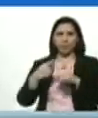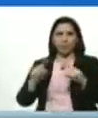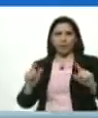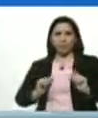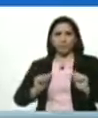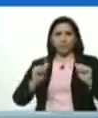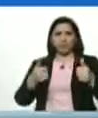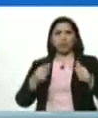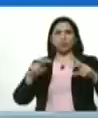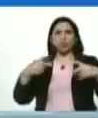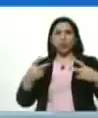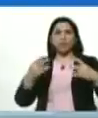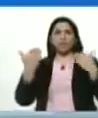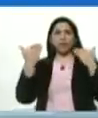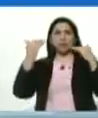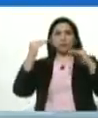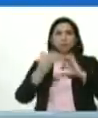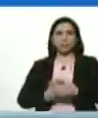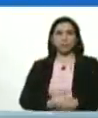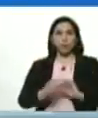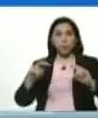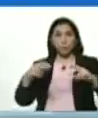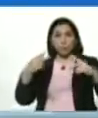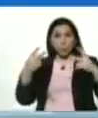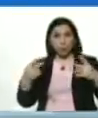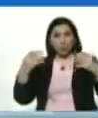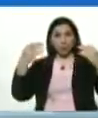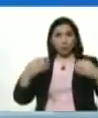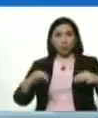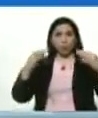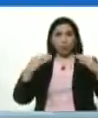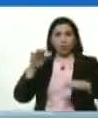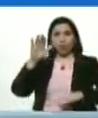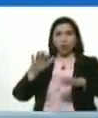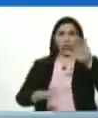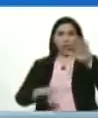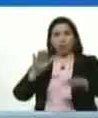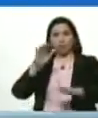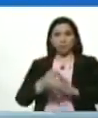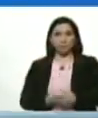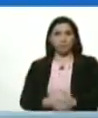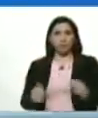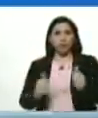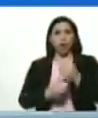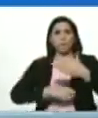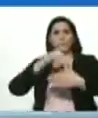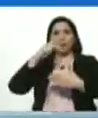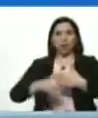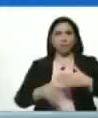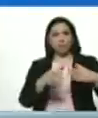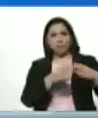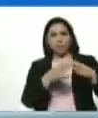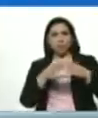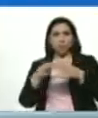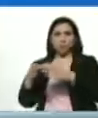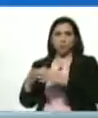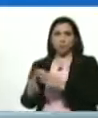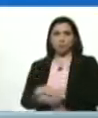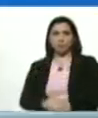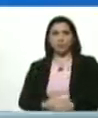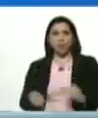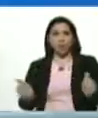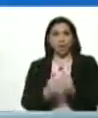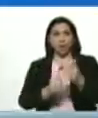en una nueva fase de nueva normalidad relativa con un plan organizado con un